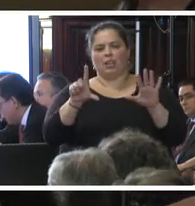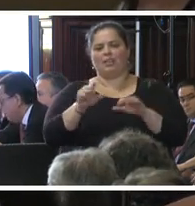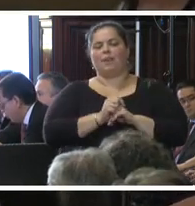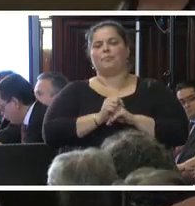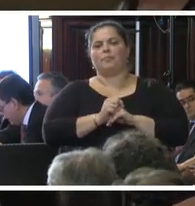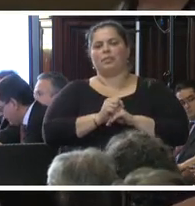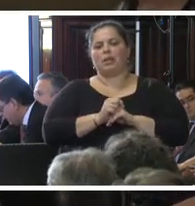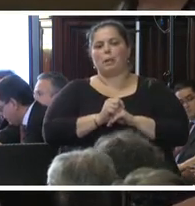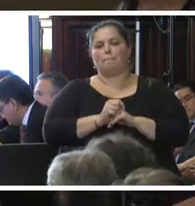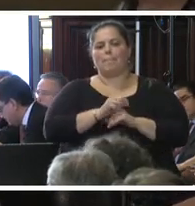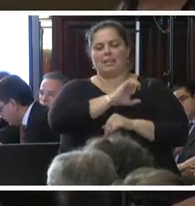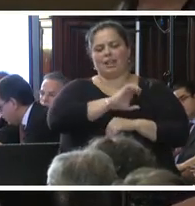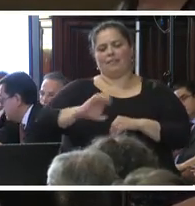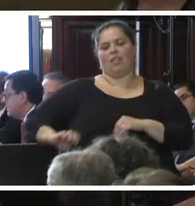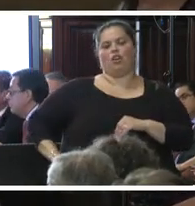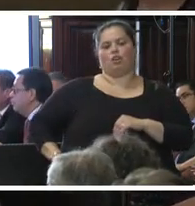63.2, Honduras